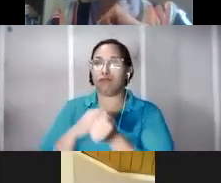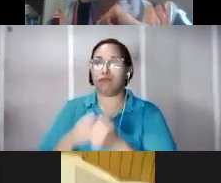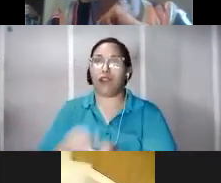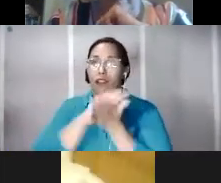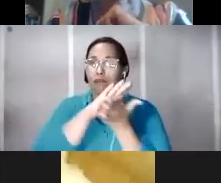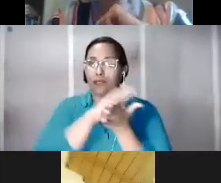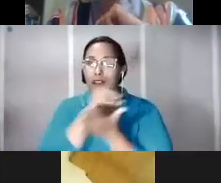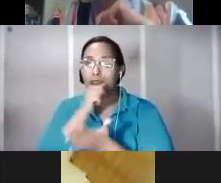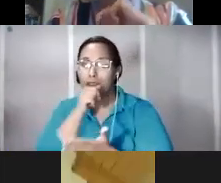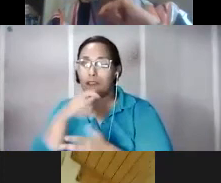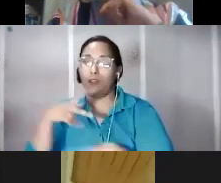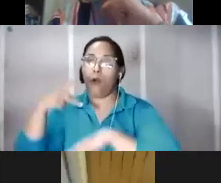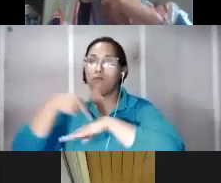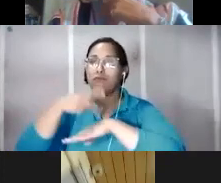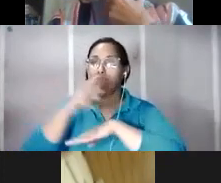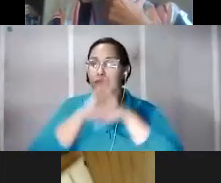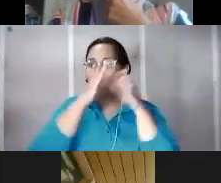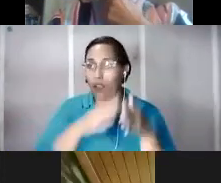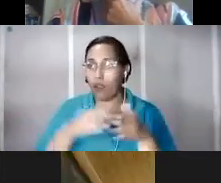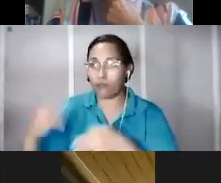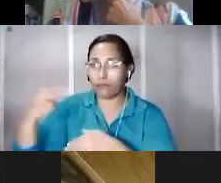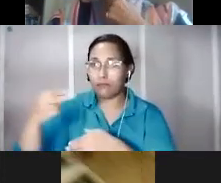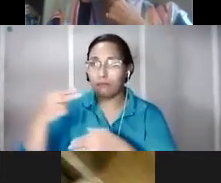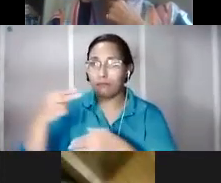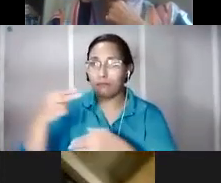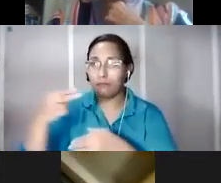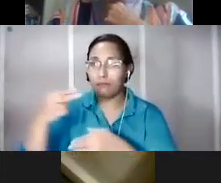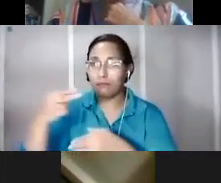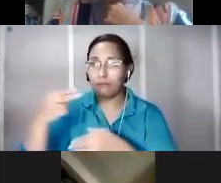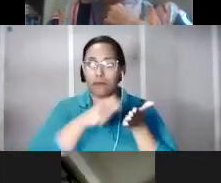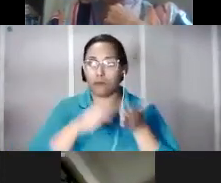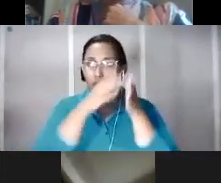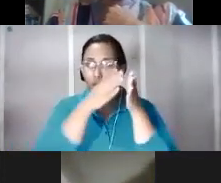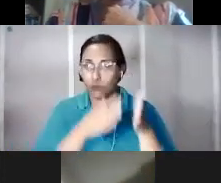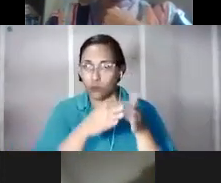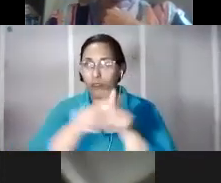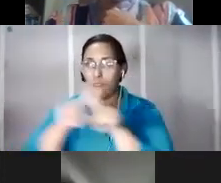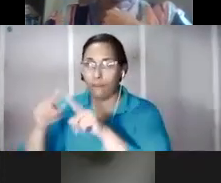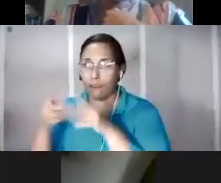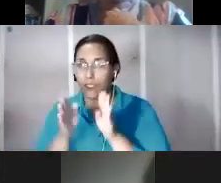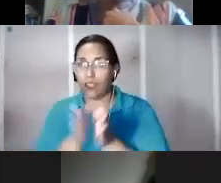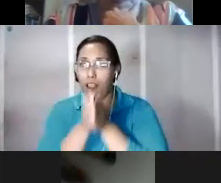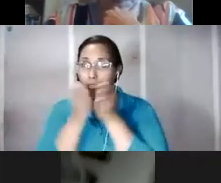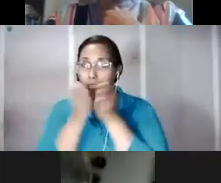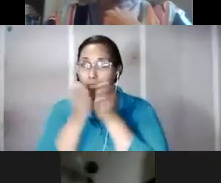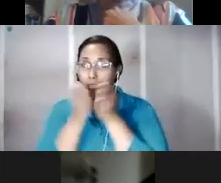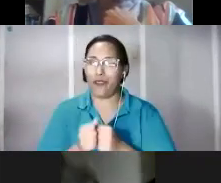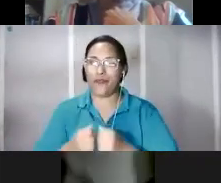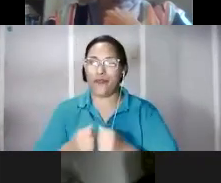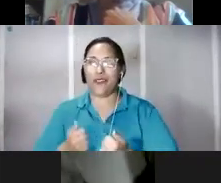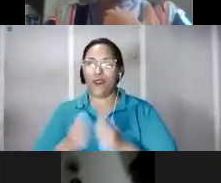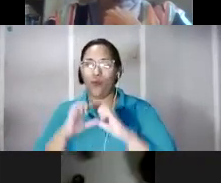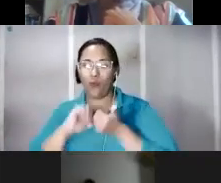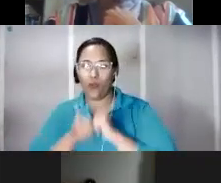Academia Puertorriqueña de la Historia, autora de varios libros en el que se destaca la lucha por el sufragio femenino en Puerto